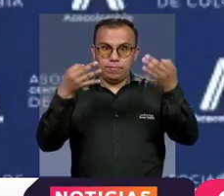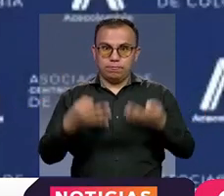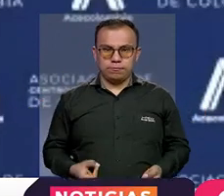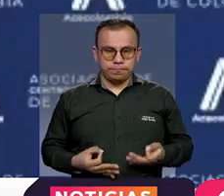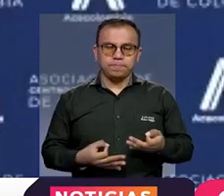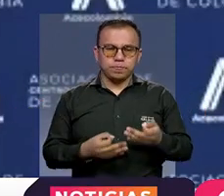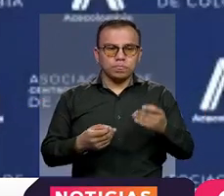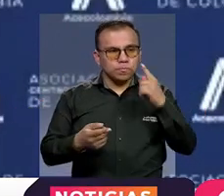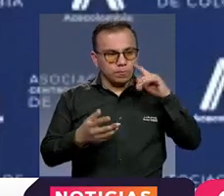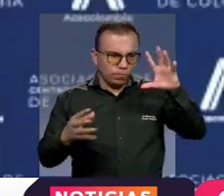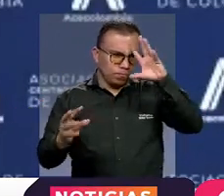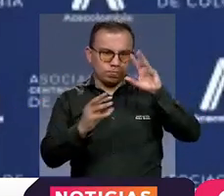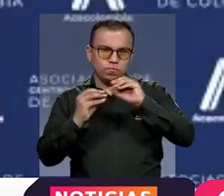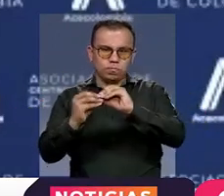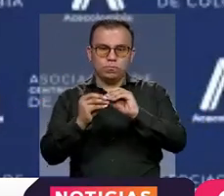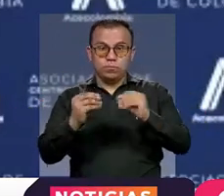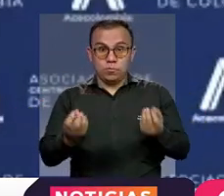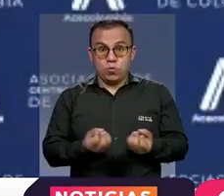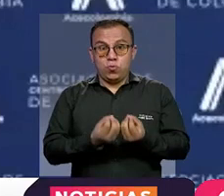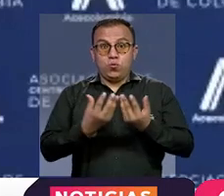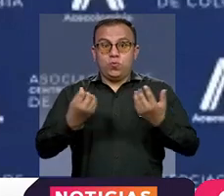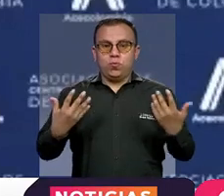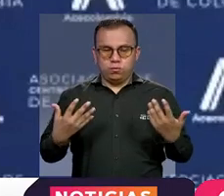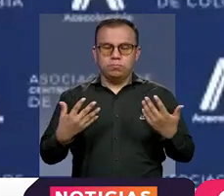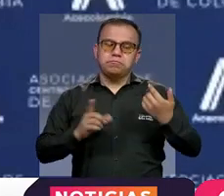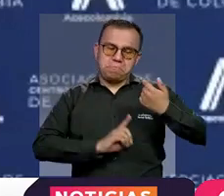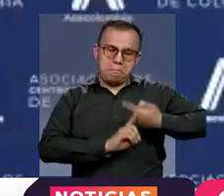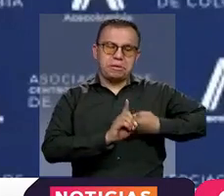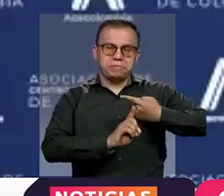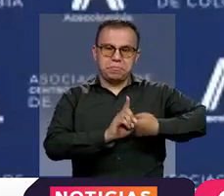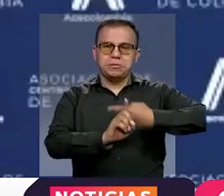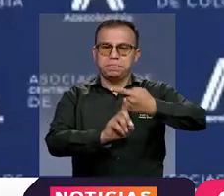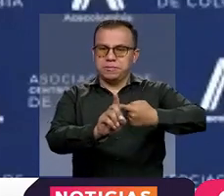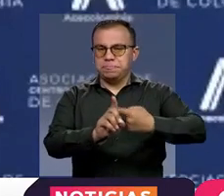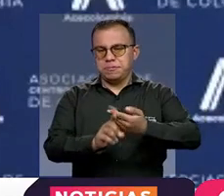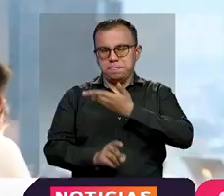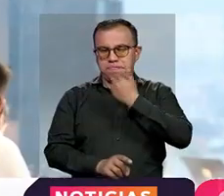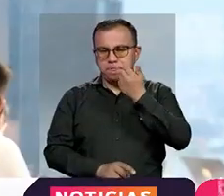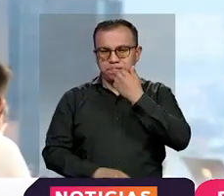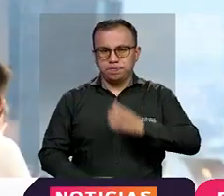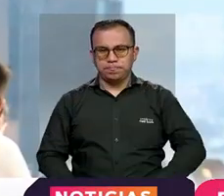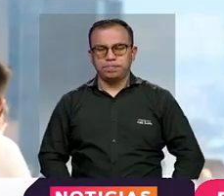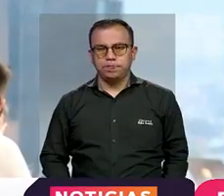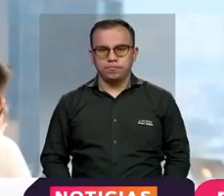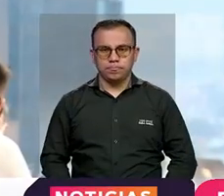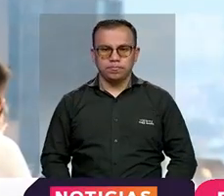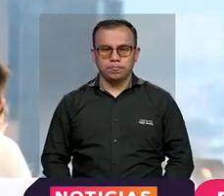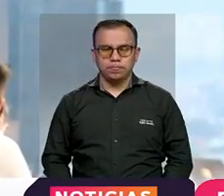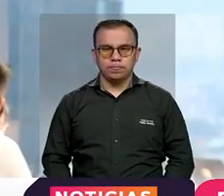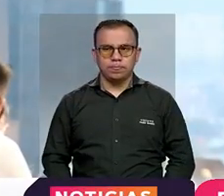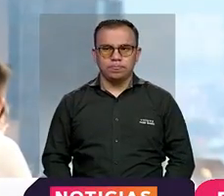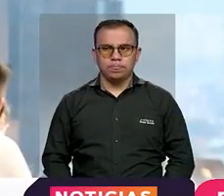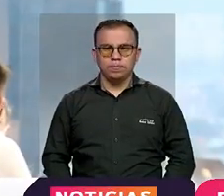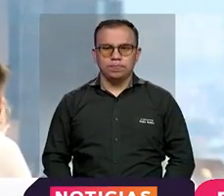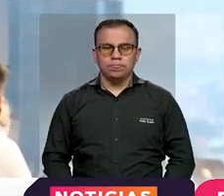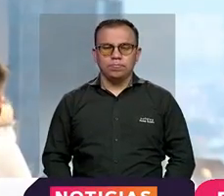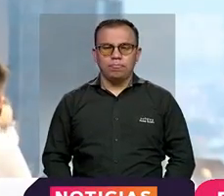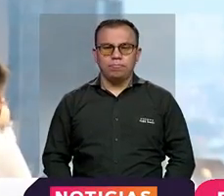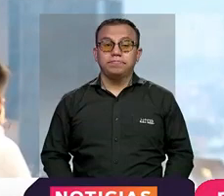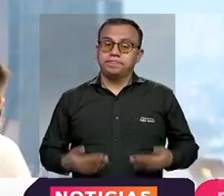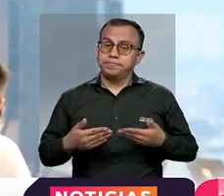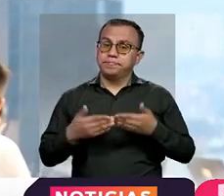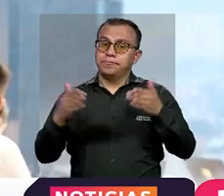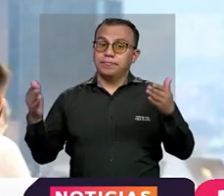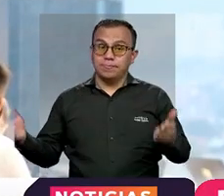esa consolidación, pues los números mes tras mes irán siendo mucho mejores. La apertura, el regreso